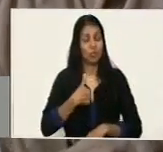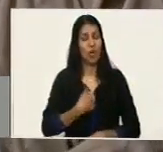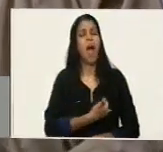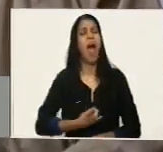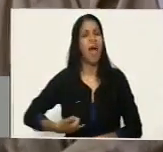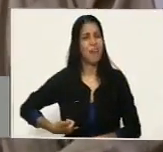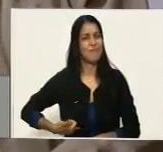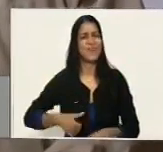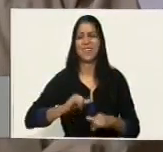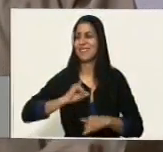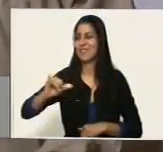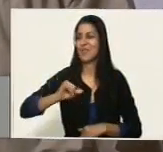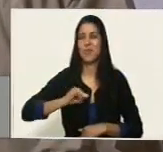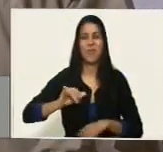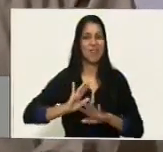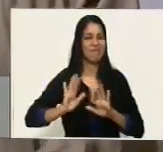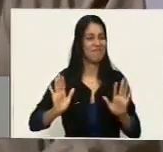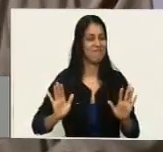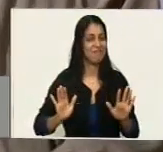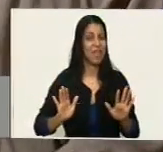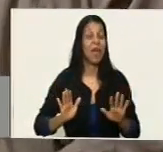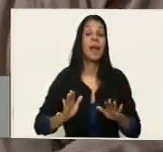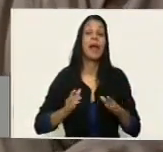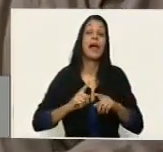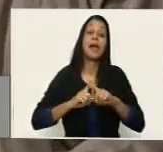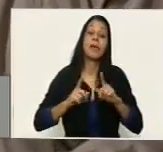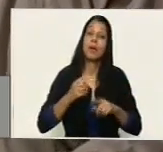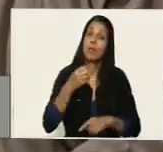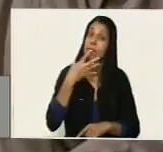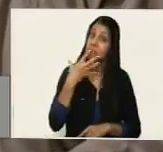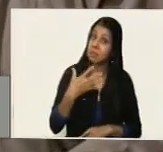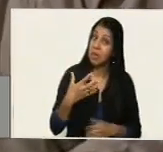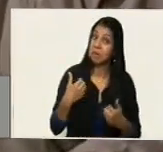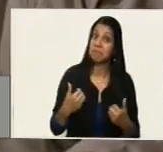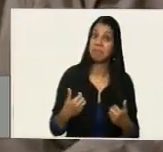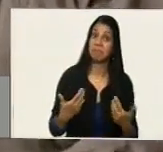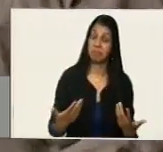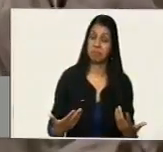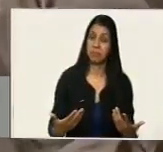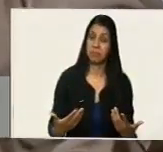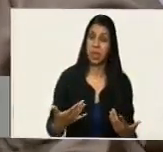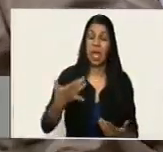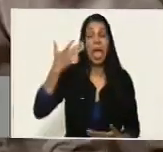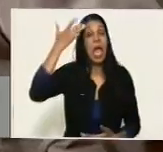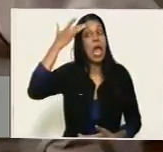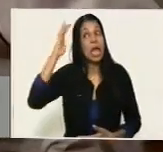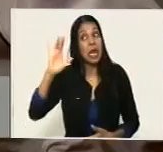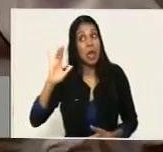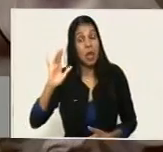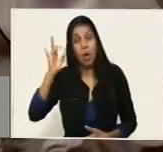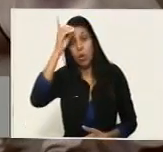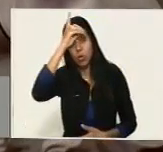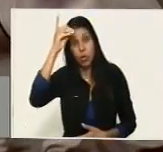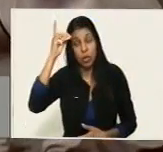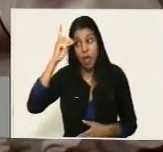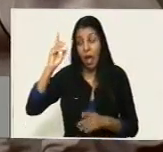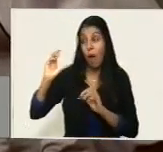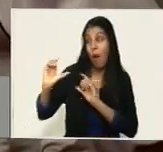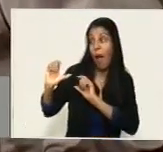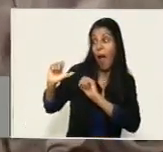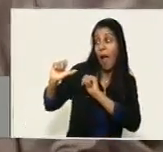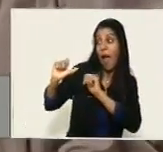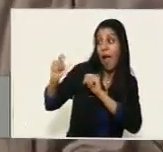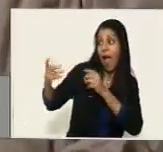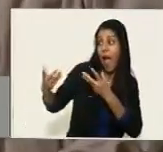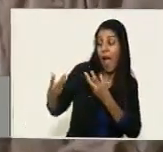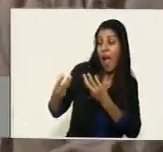hambre. Sin embargo, me parece muy bien. Creo que con Diosdado tenemos un nuevo comienzo, ¿verdad?